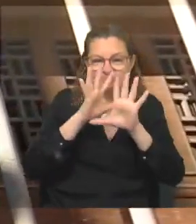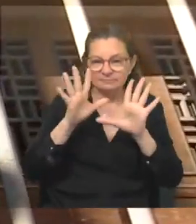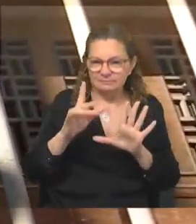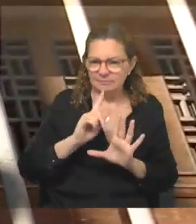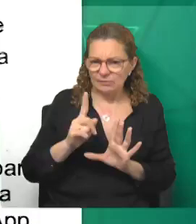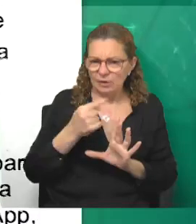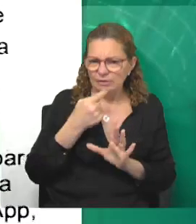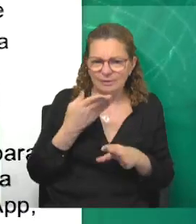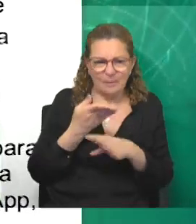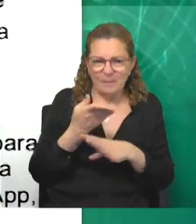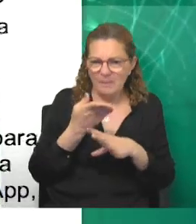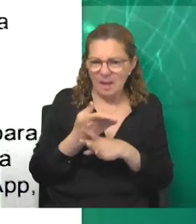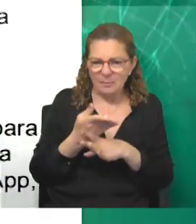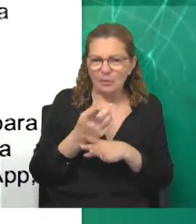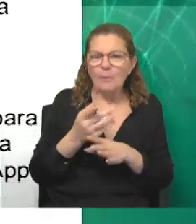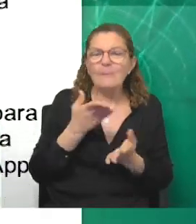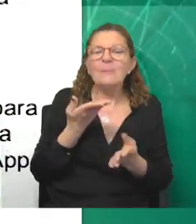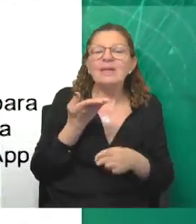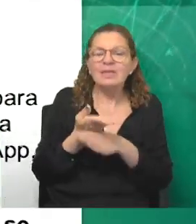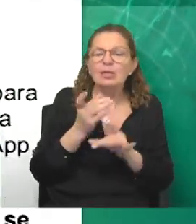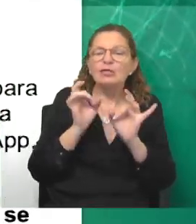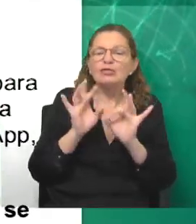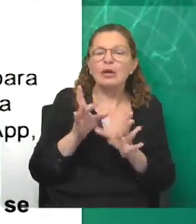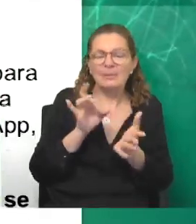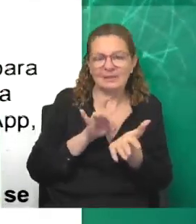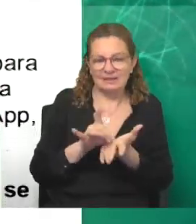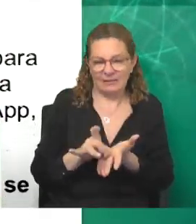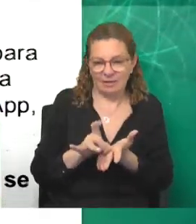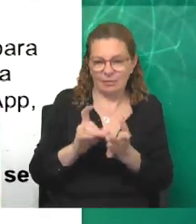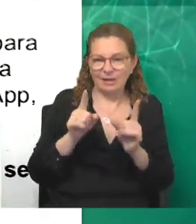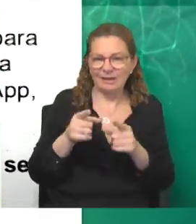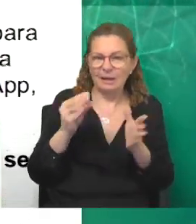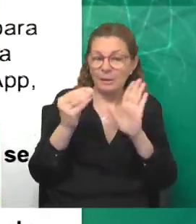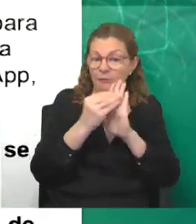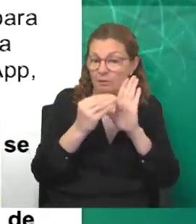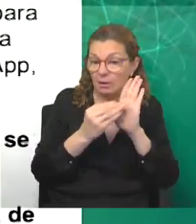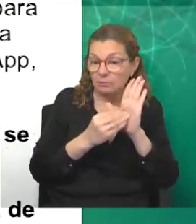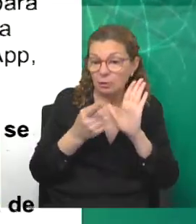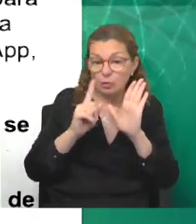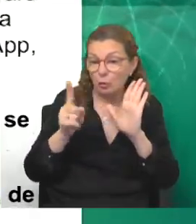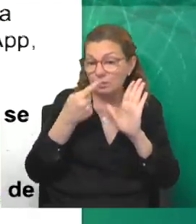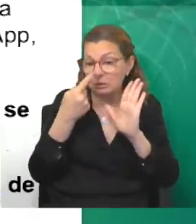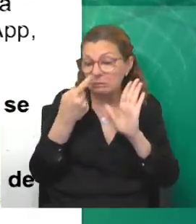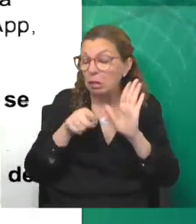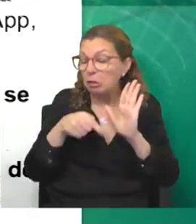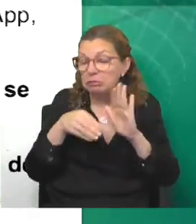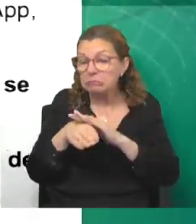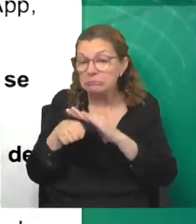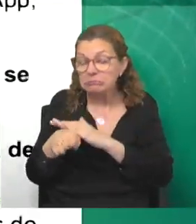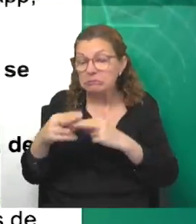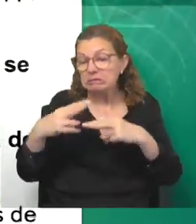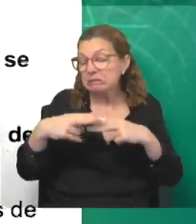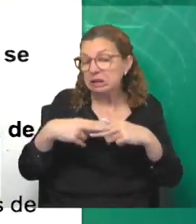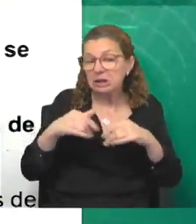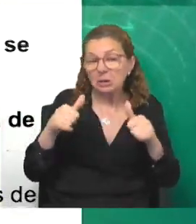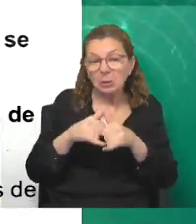trata de reclamos sino de solicitudes de servicios las cuales quedan registradas sin importar la vía de entrada por formulario